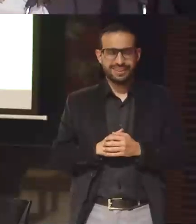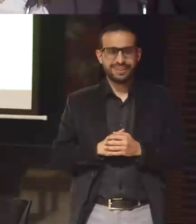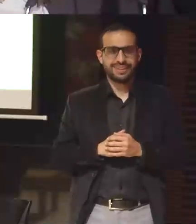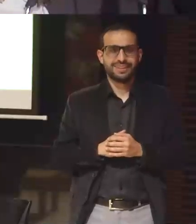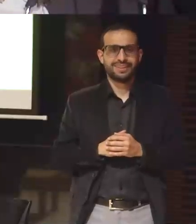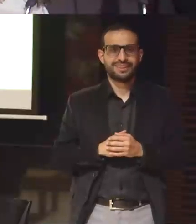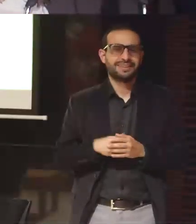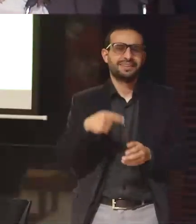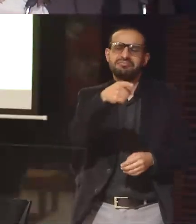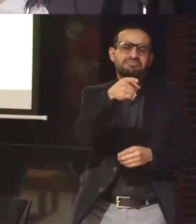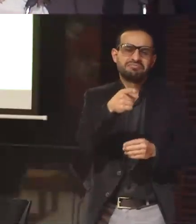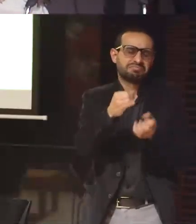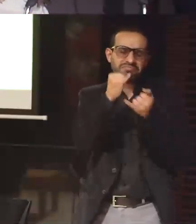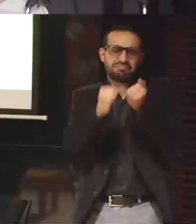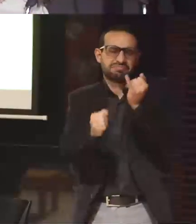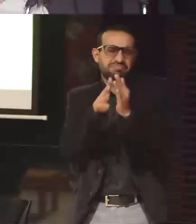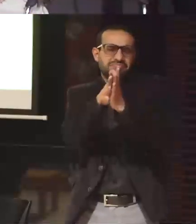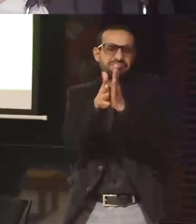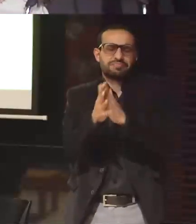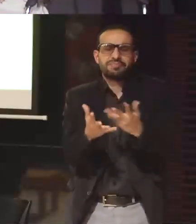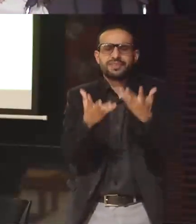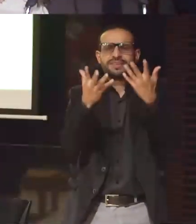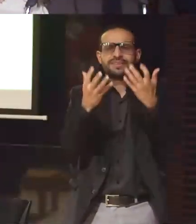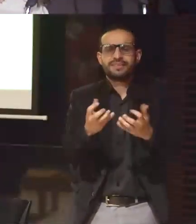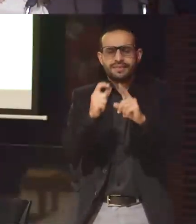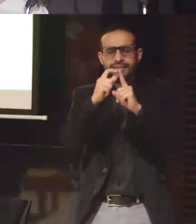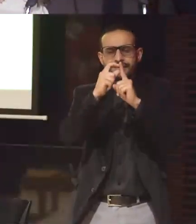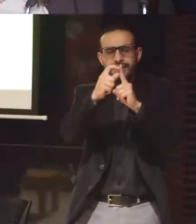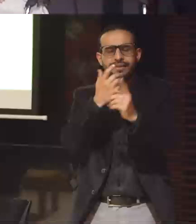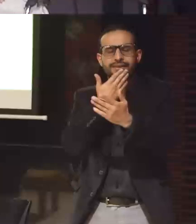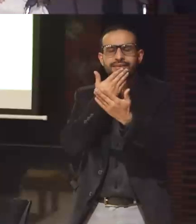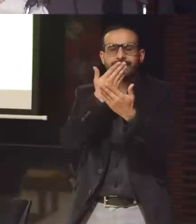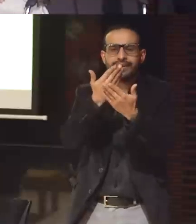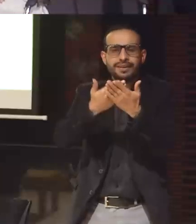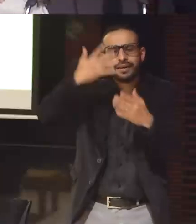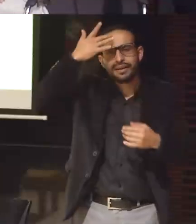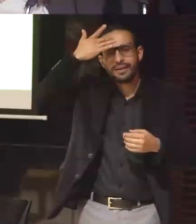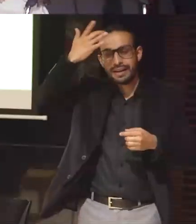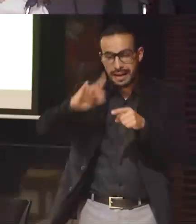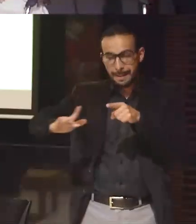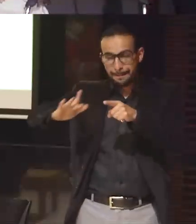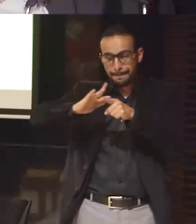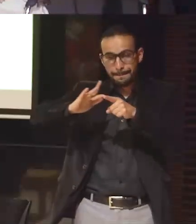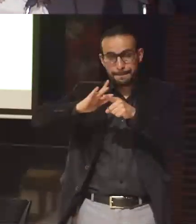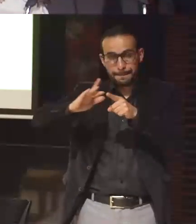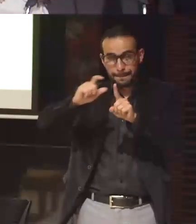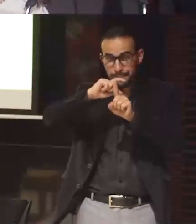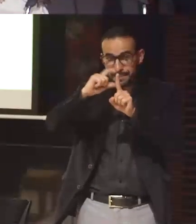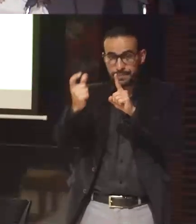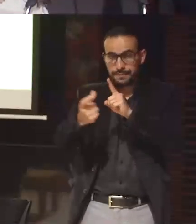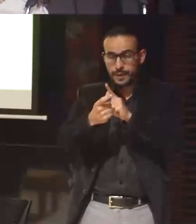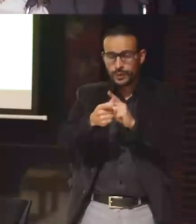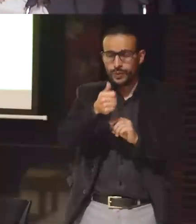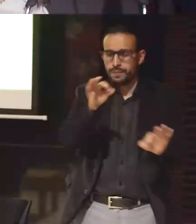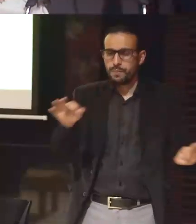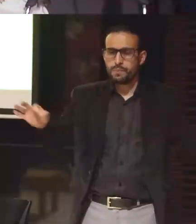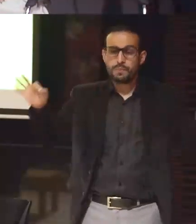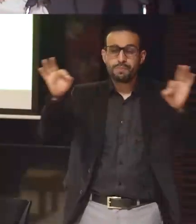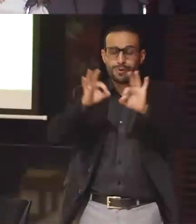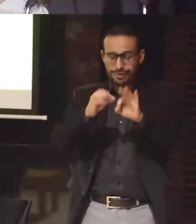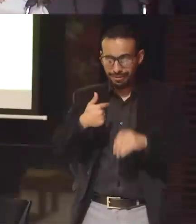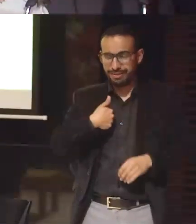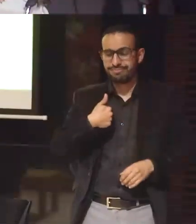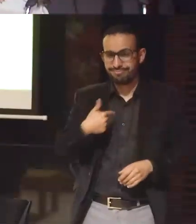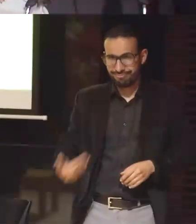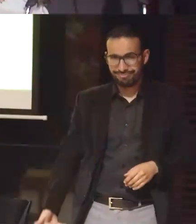quería agradecer porque efectivamente esas prácticas culturales para mí fueron claves en la crianza. Yo vi